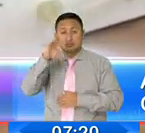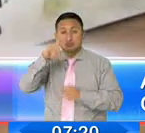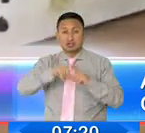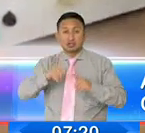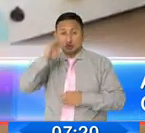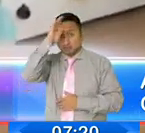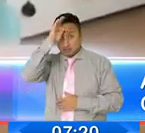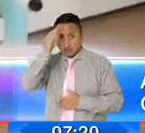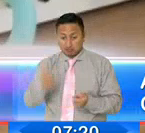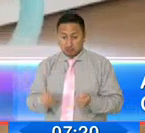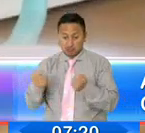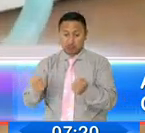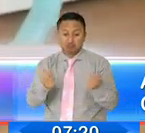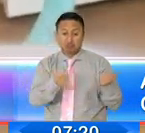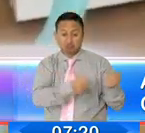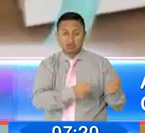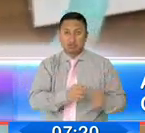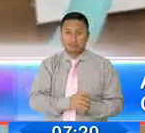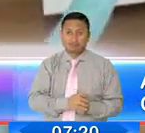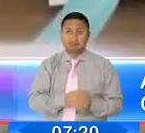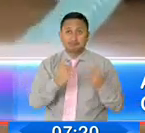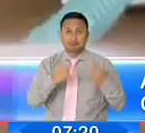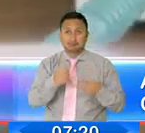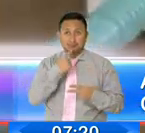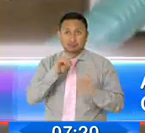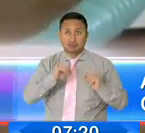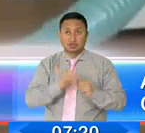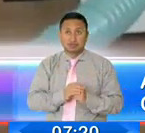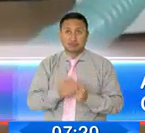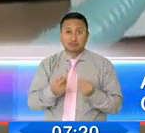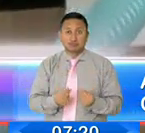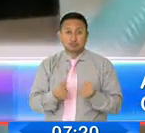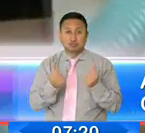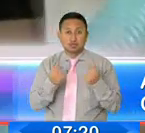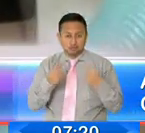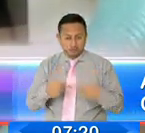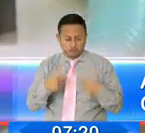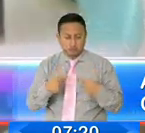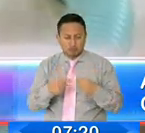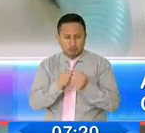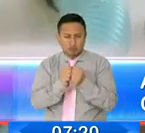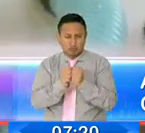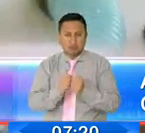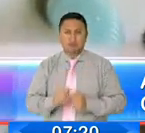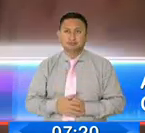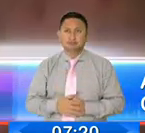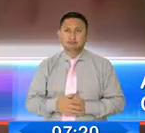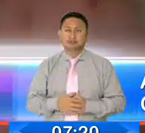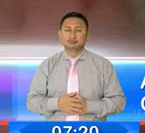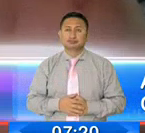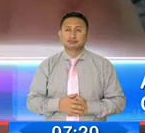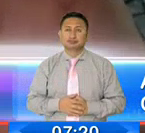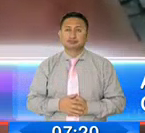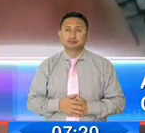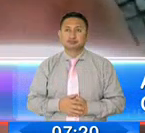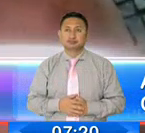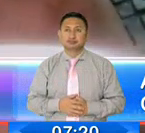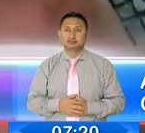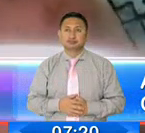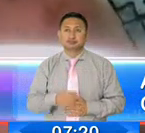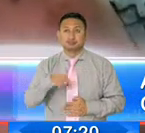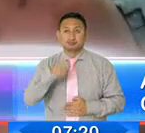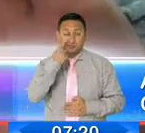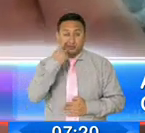del país. Además, aseguran que su calidad es constantemente evaluada. Nosotros realizamos pruebas